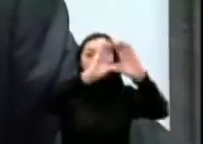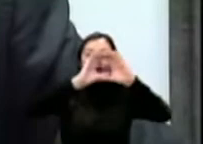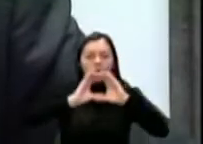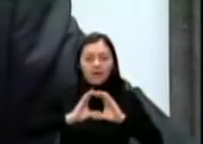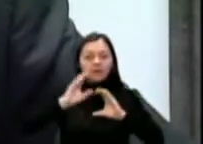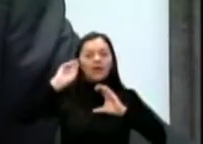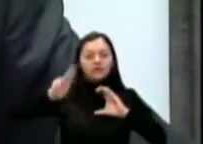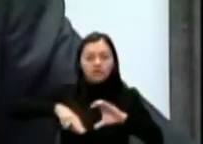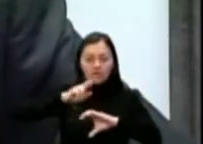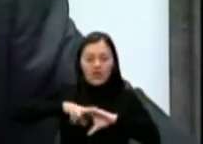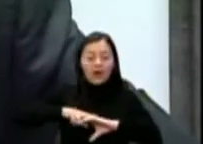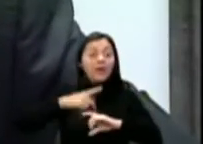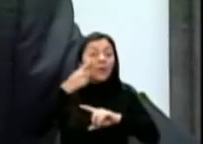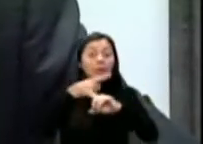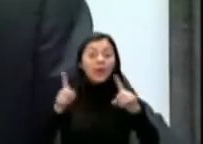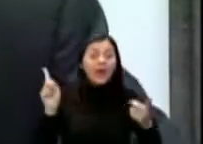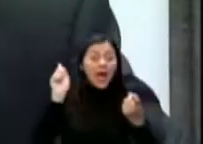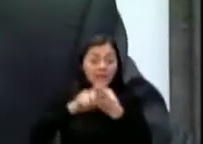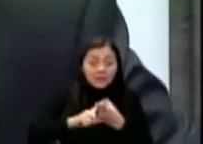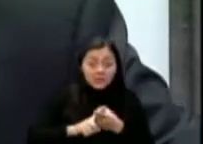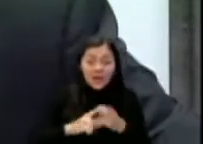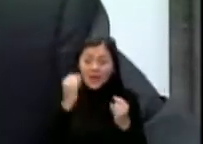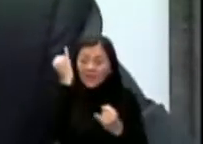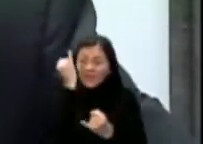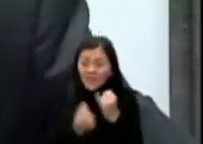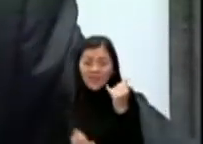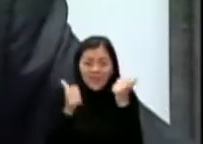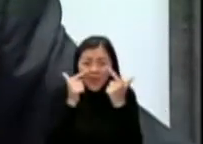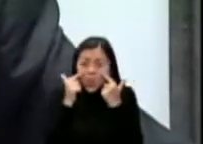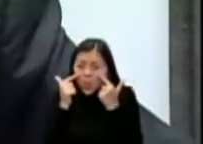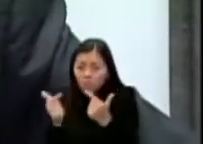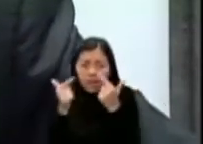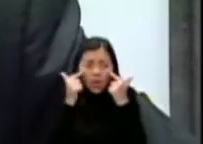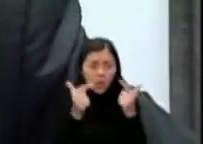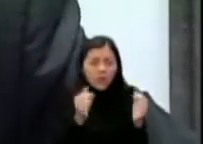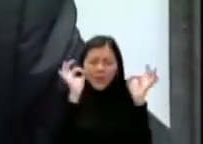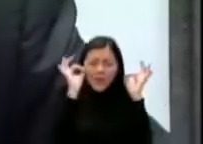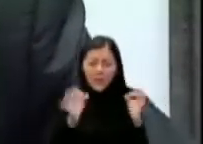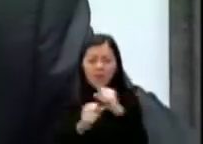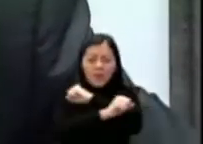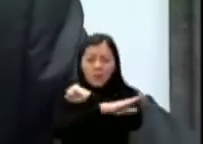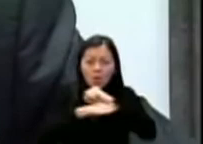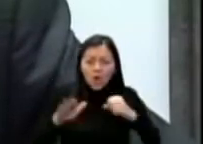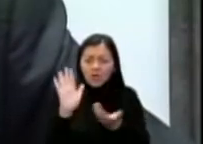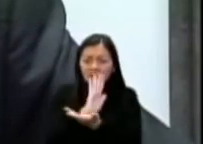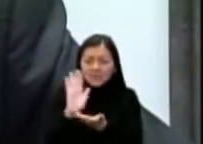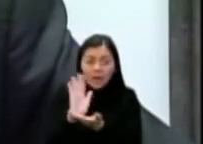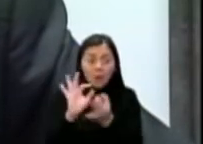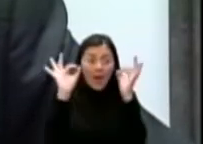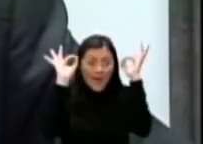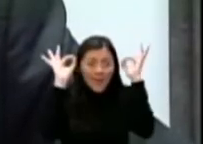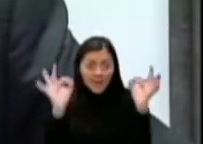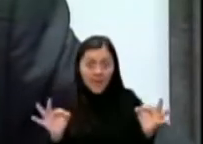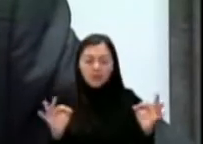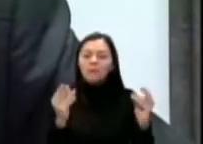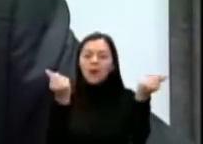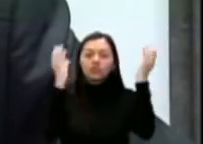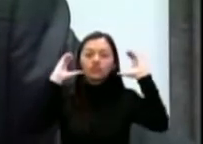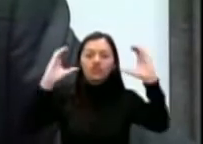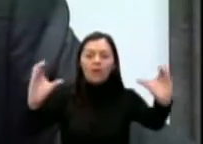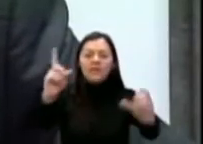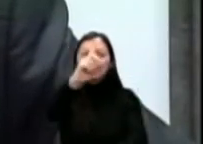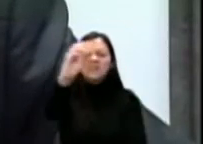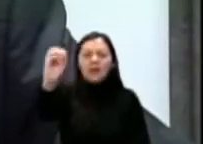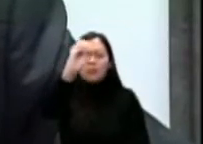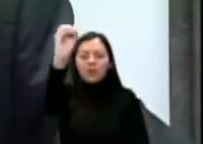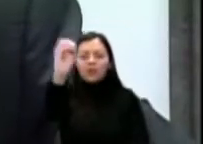mensaje que va más allá de la política ha estado ahí sí es política revolucionaria política de gobierno política del compañero presidente y así lo haremos